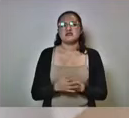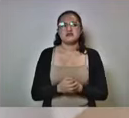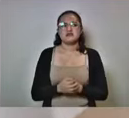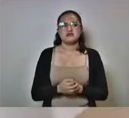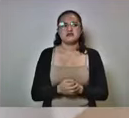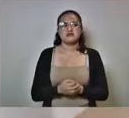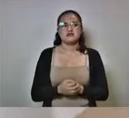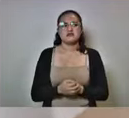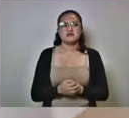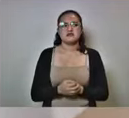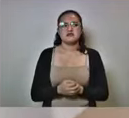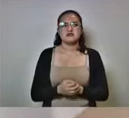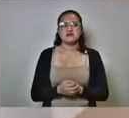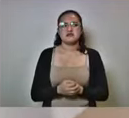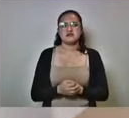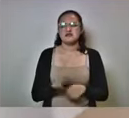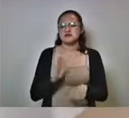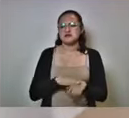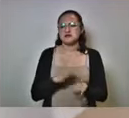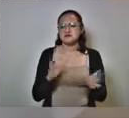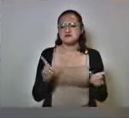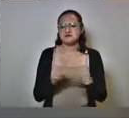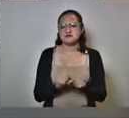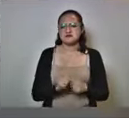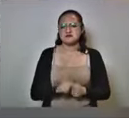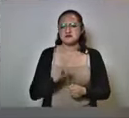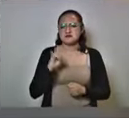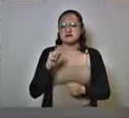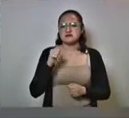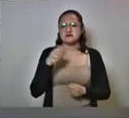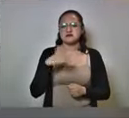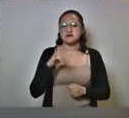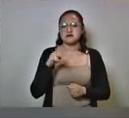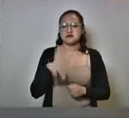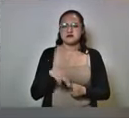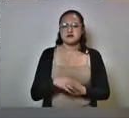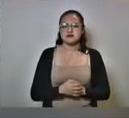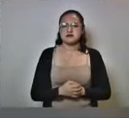absolutamente nada. Nada más. Yasmín Curiel, Intolerancia.